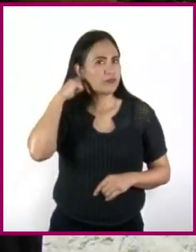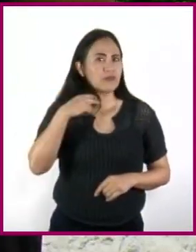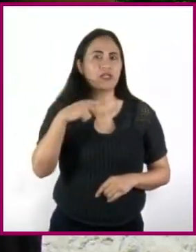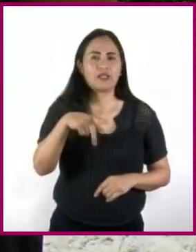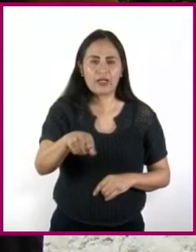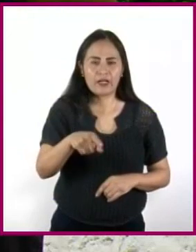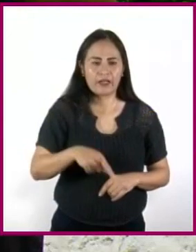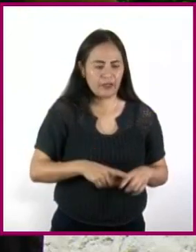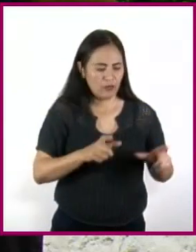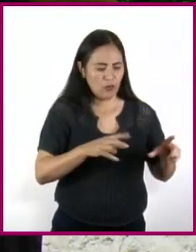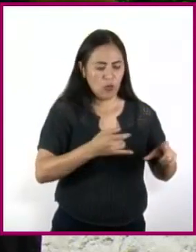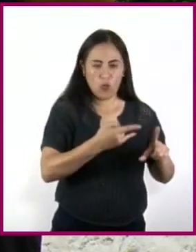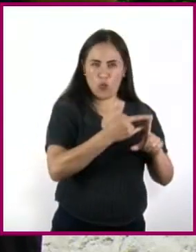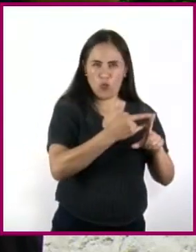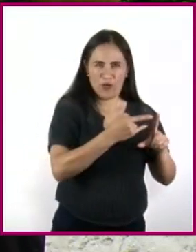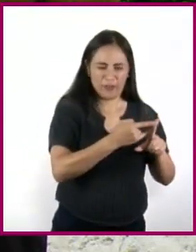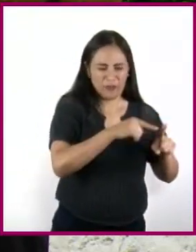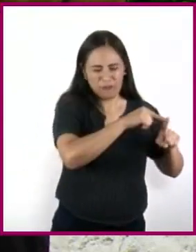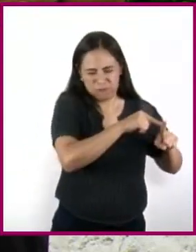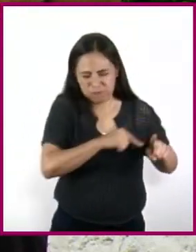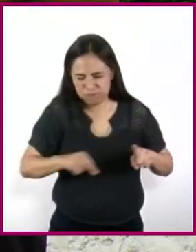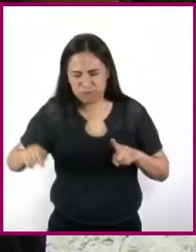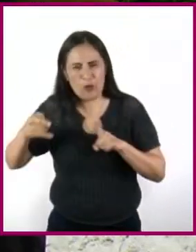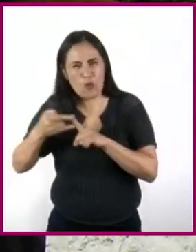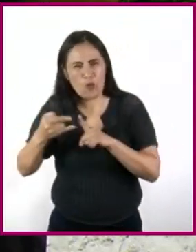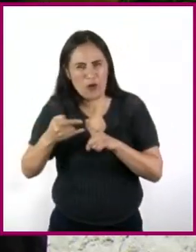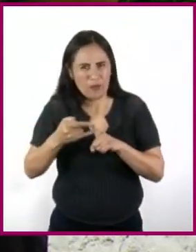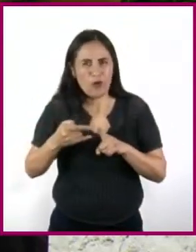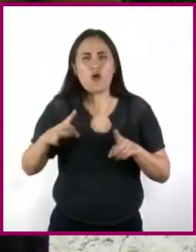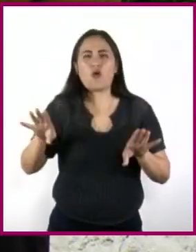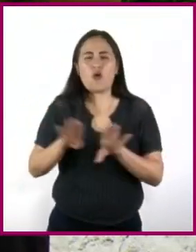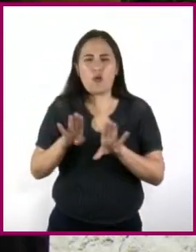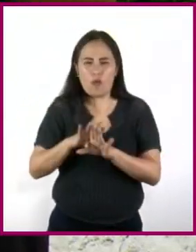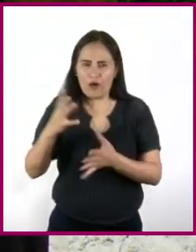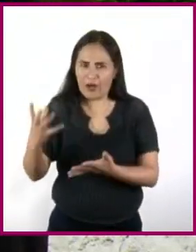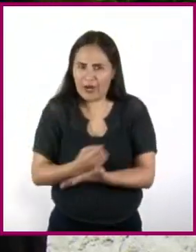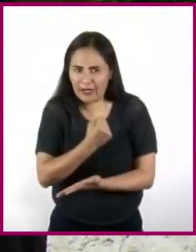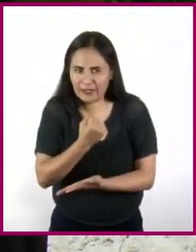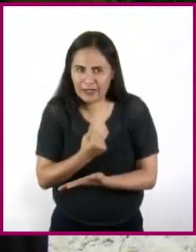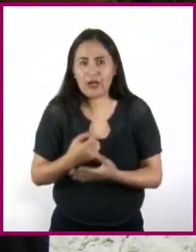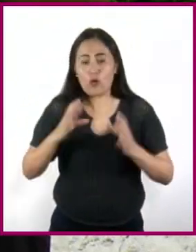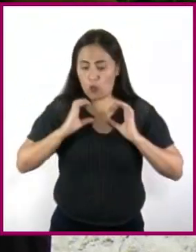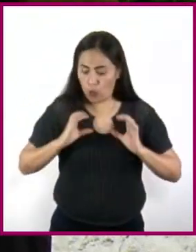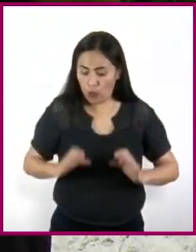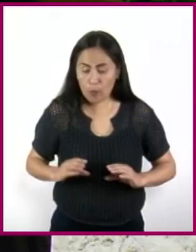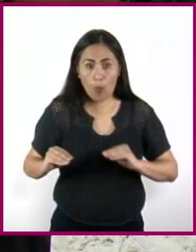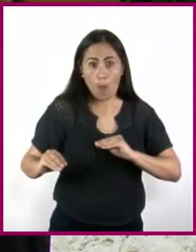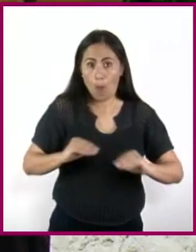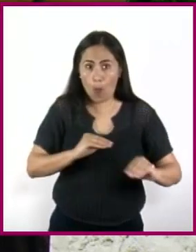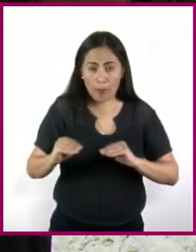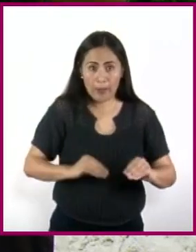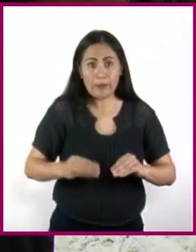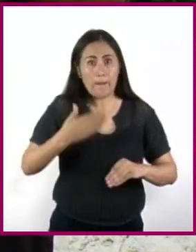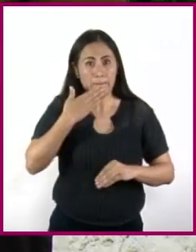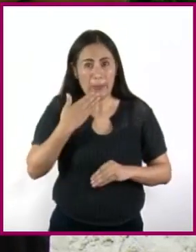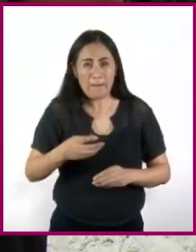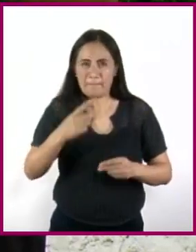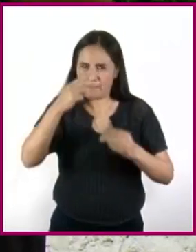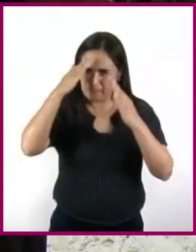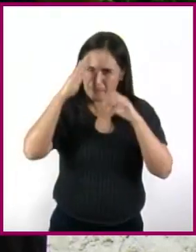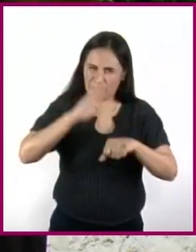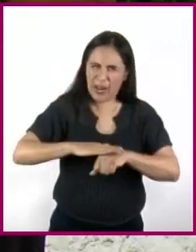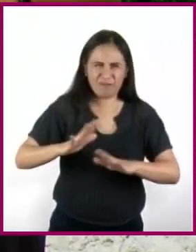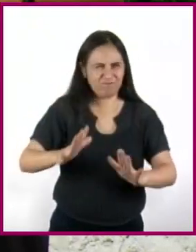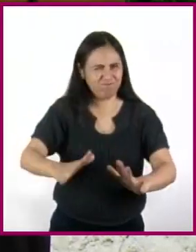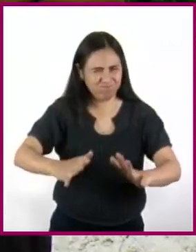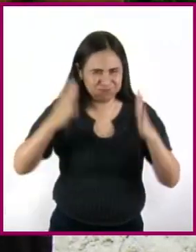para robarla, cómo colocarse y hacer los desplazamientos adecuados que tiene que realizar nuestro cuerpo para ser más explosivo, más eficiente